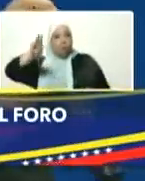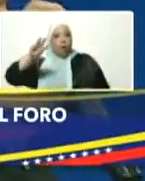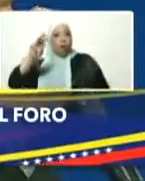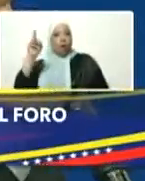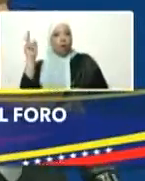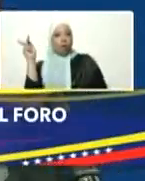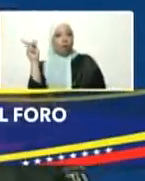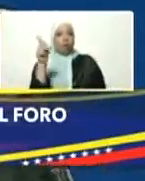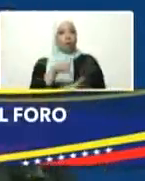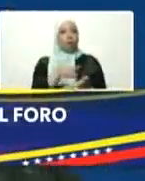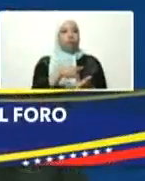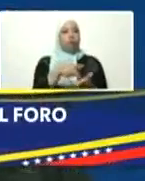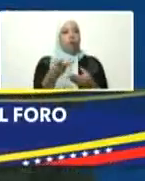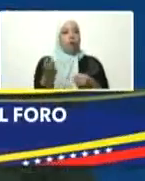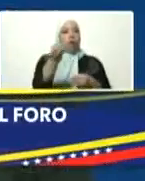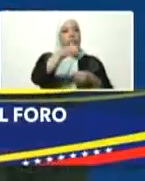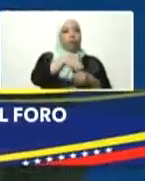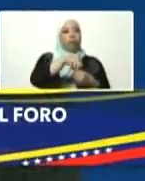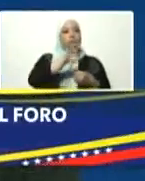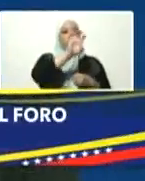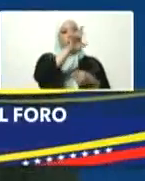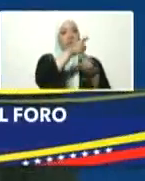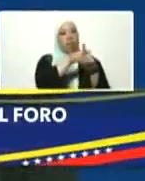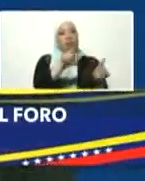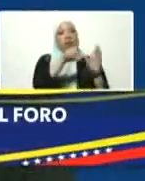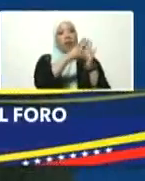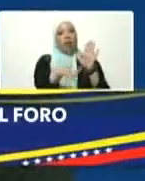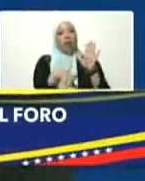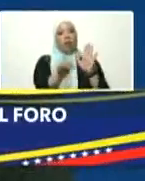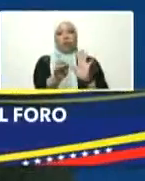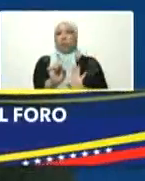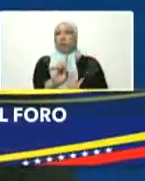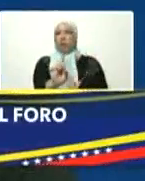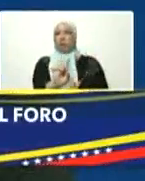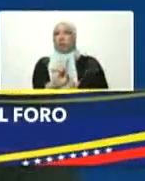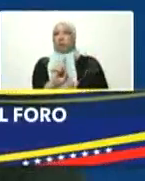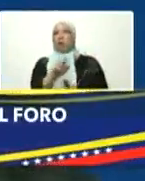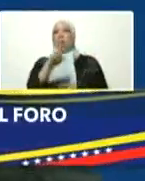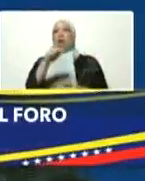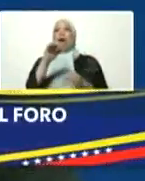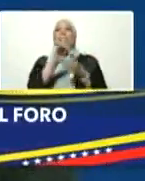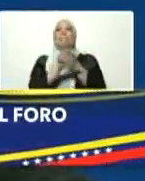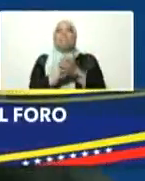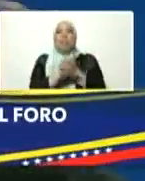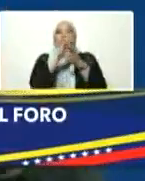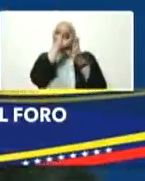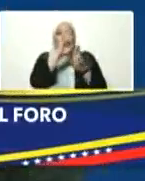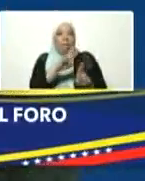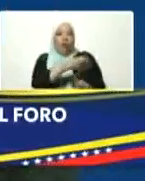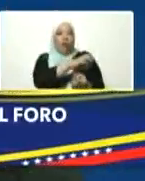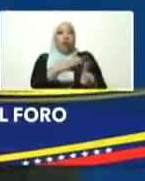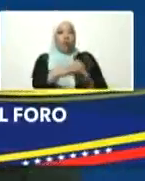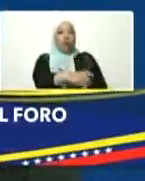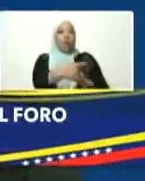de tener nosotros amistad con todos los pueblos del mundo, respetando su